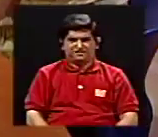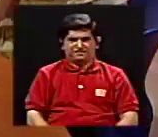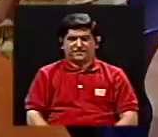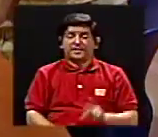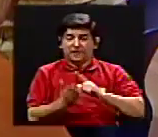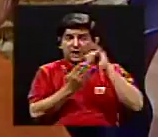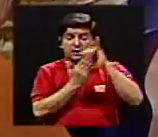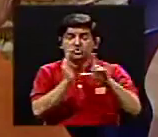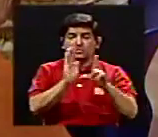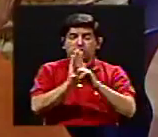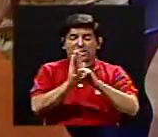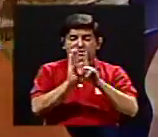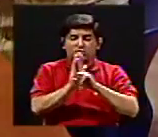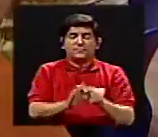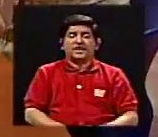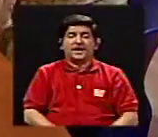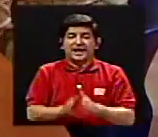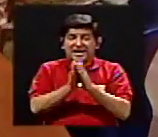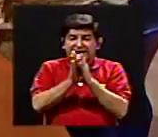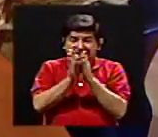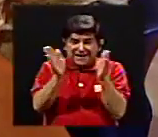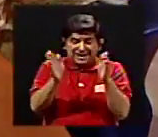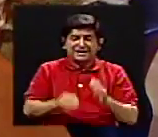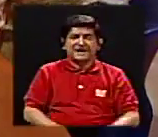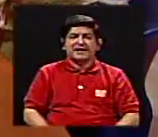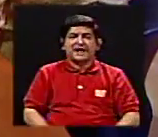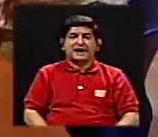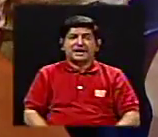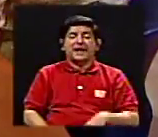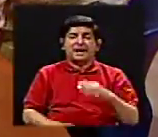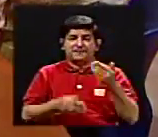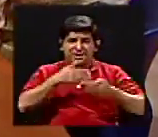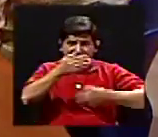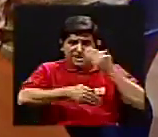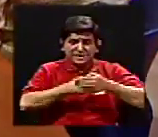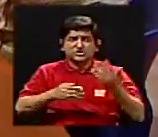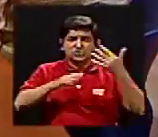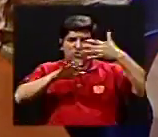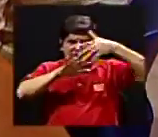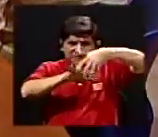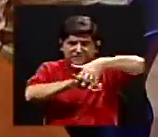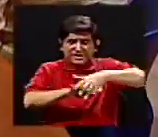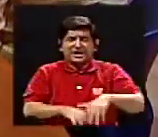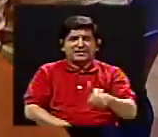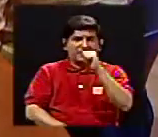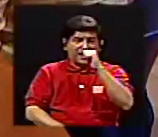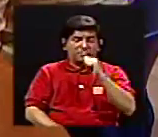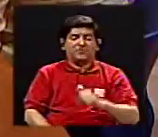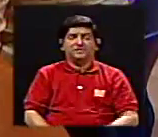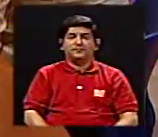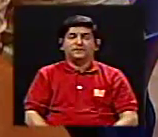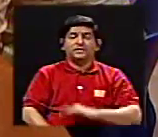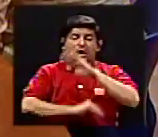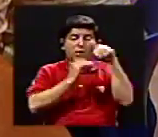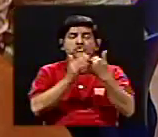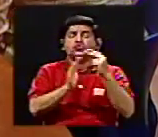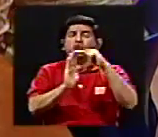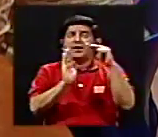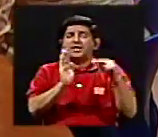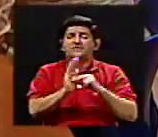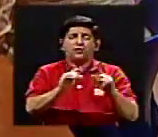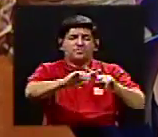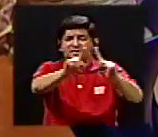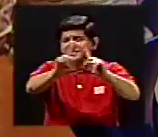que es un proyecto de ley marco, ¿no? De gestión integrada del recurso hídrico. Exactamente. Uno, integra todas esas normas que están dispersas por